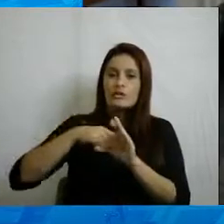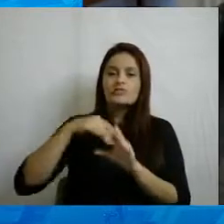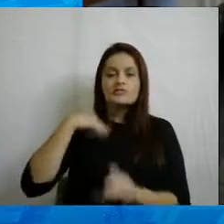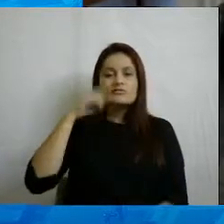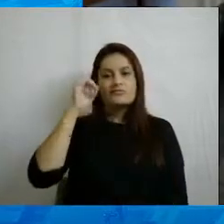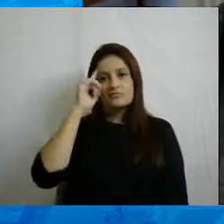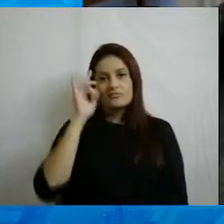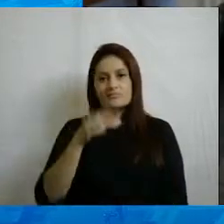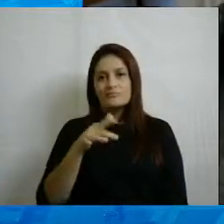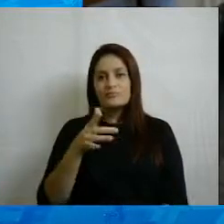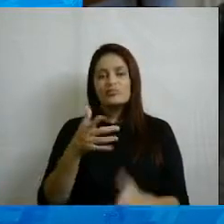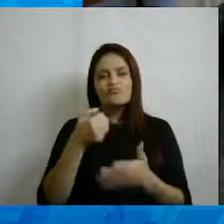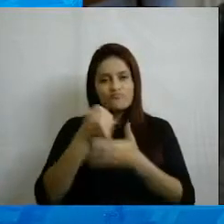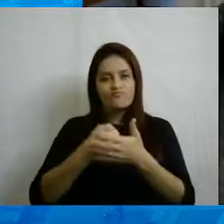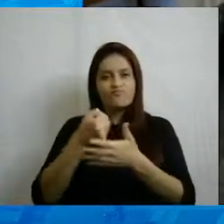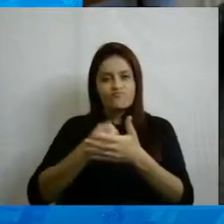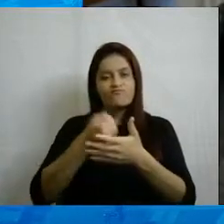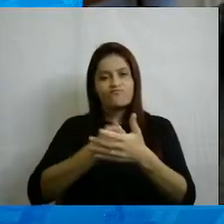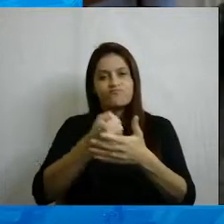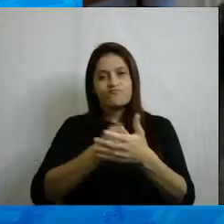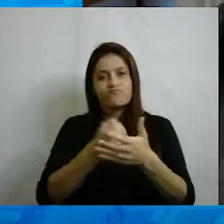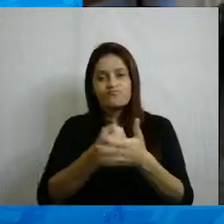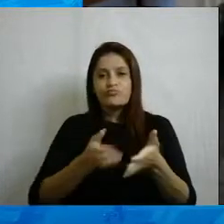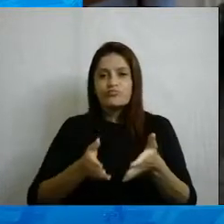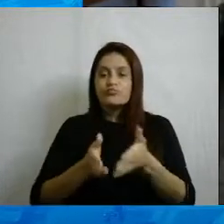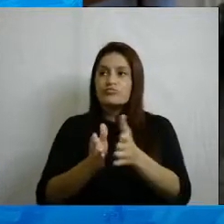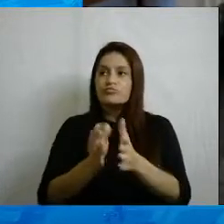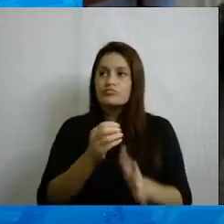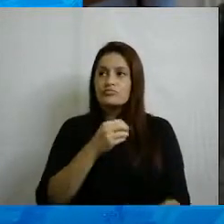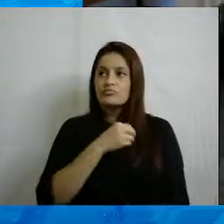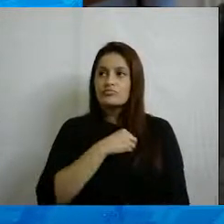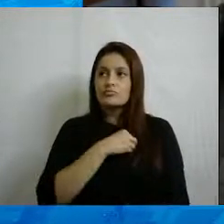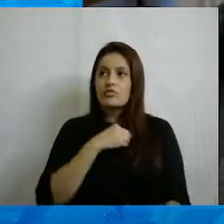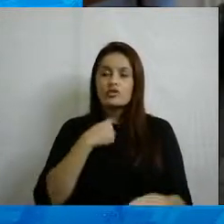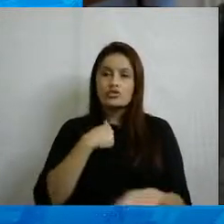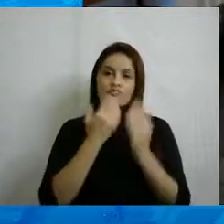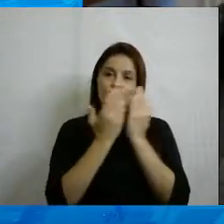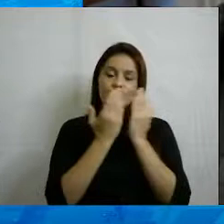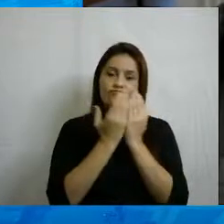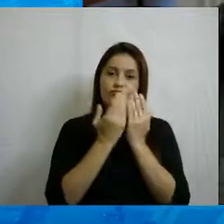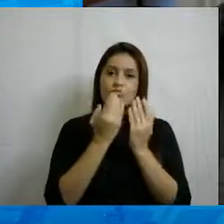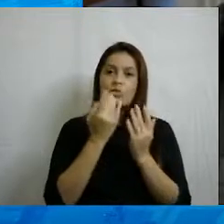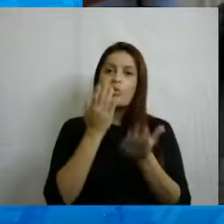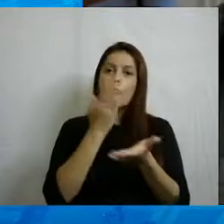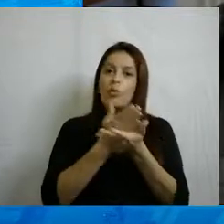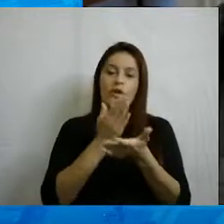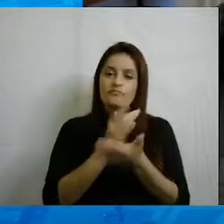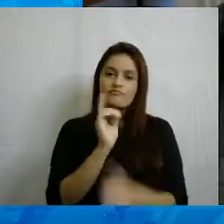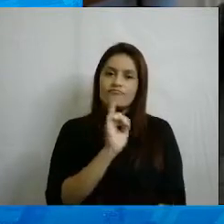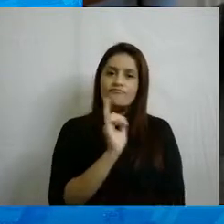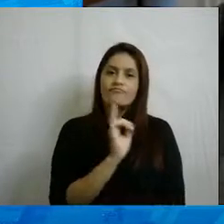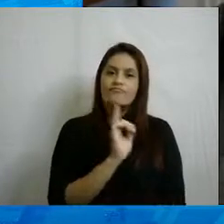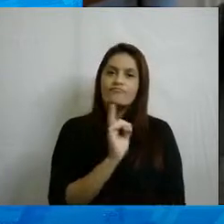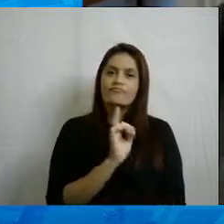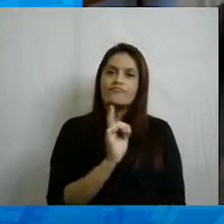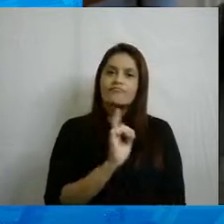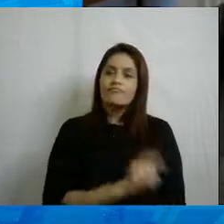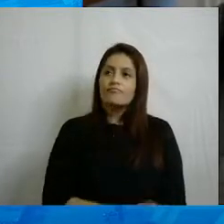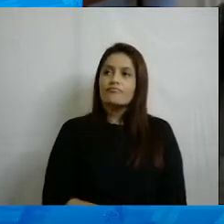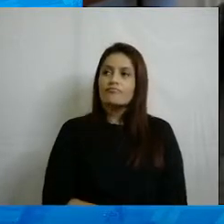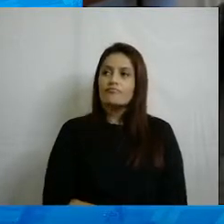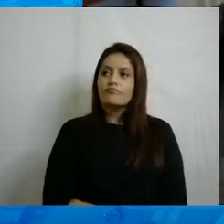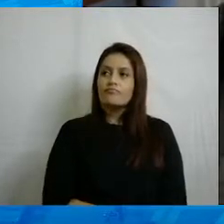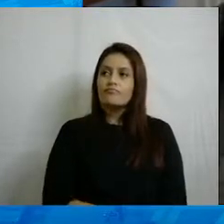que luchar en la calle. Lamentablemente no tuve estudios, no vengo de una familia pudiente de